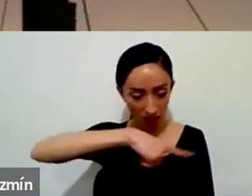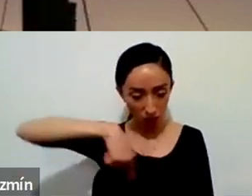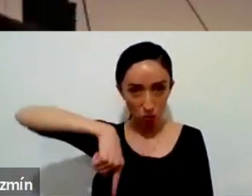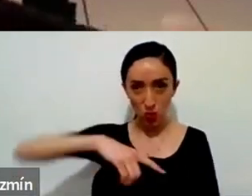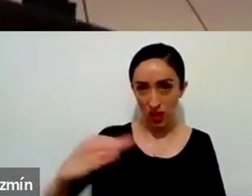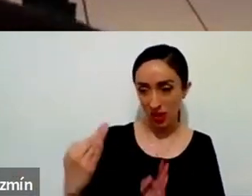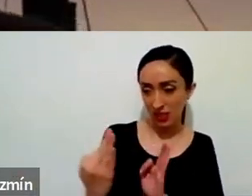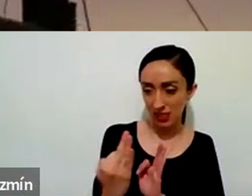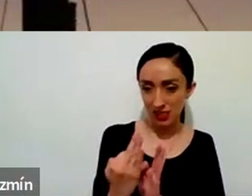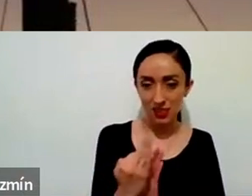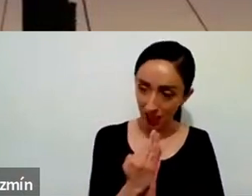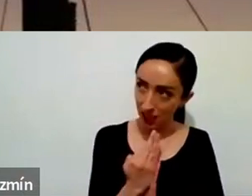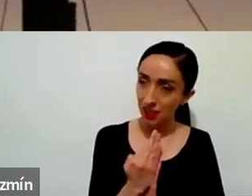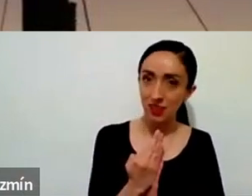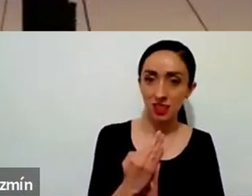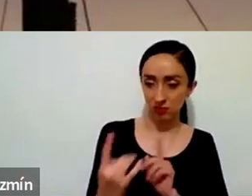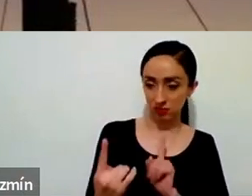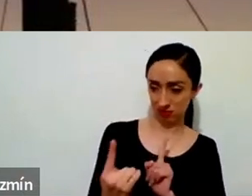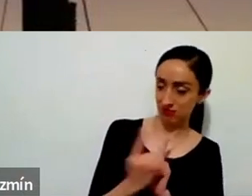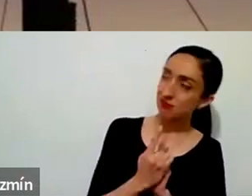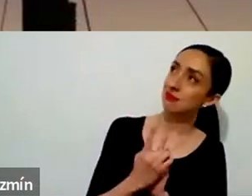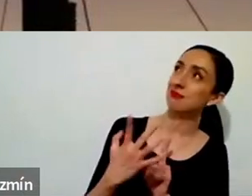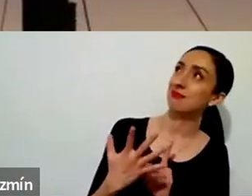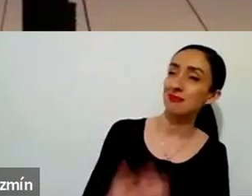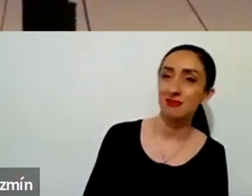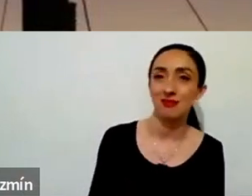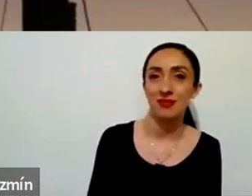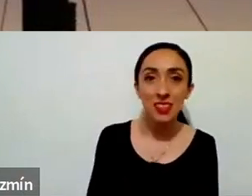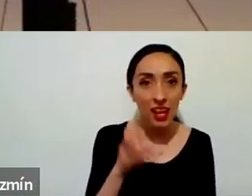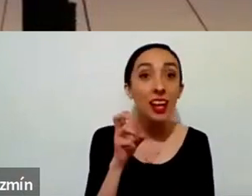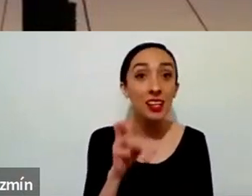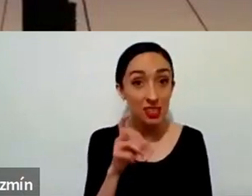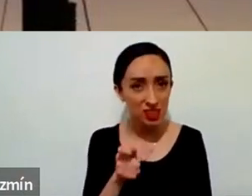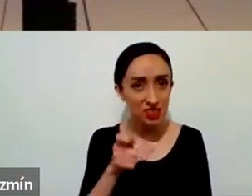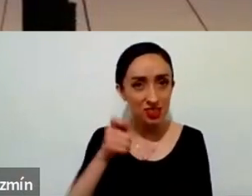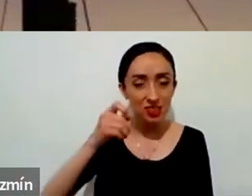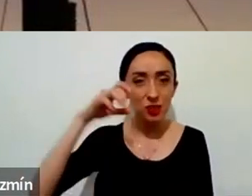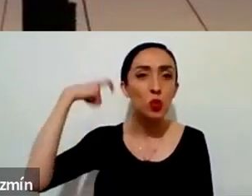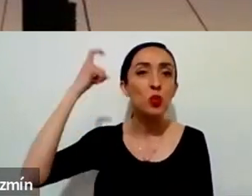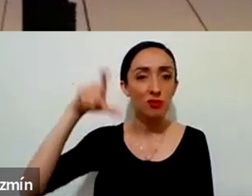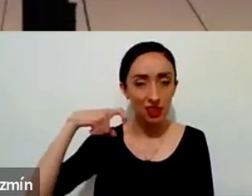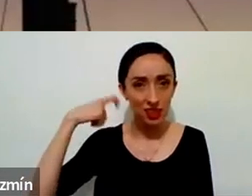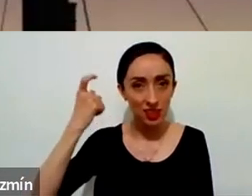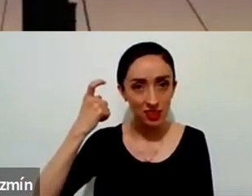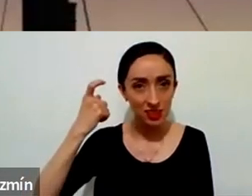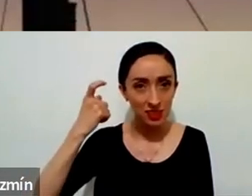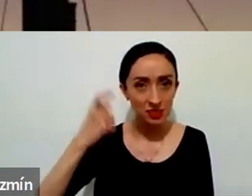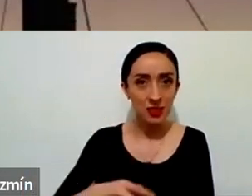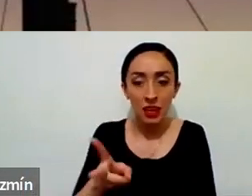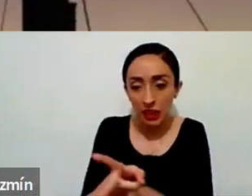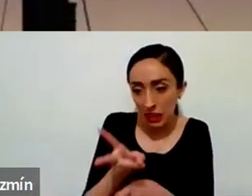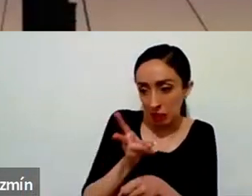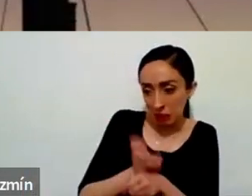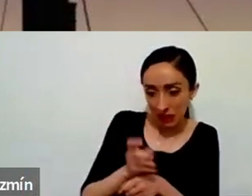Y la iglesia en esta cuaresma nos invita precisamente a emprender un viaje donde vamos a